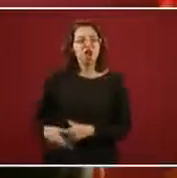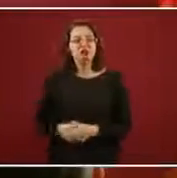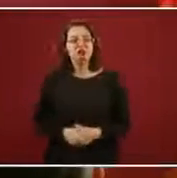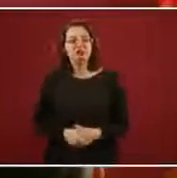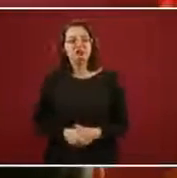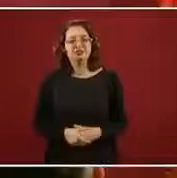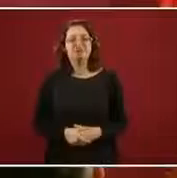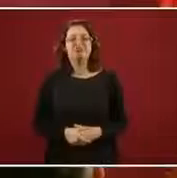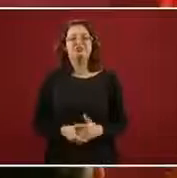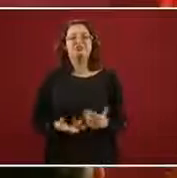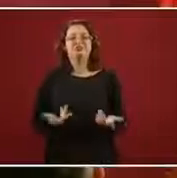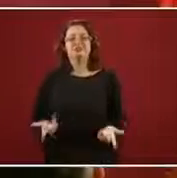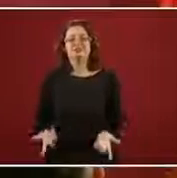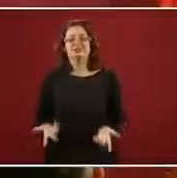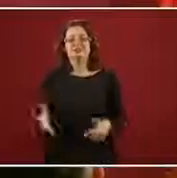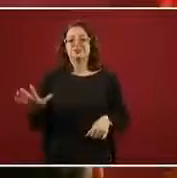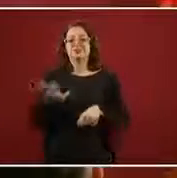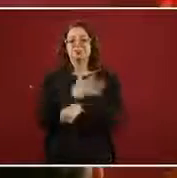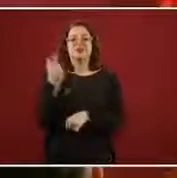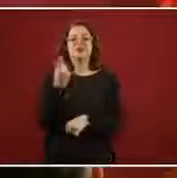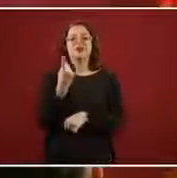porque esta región,